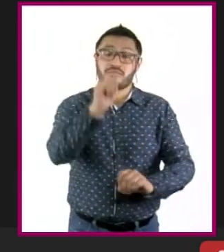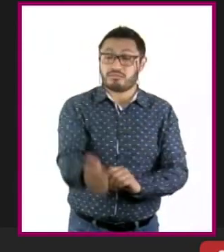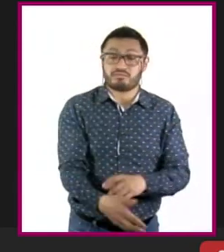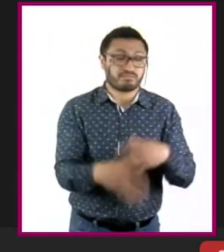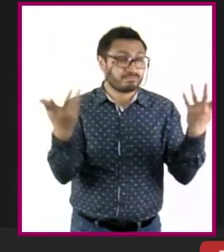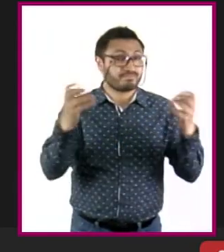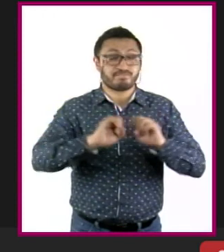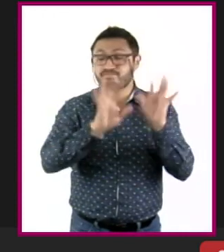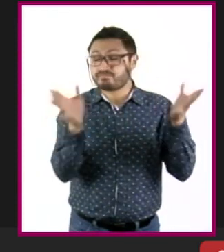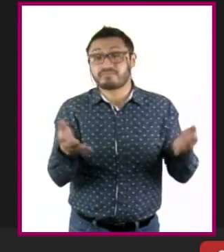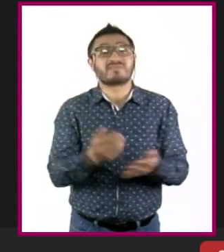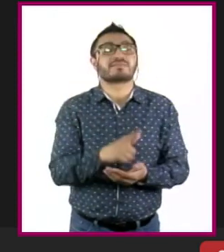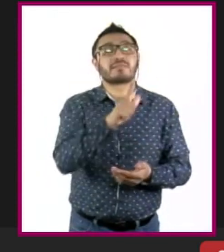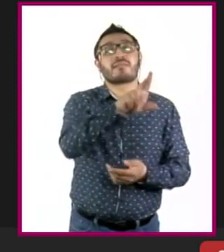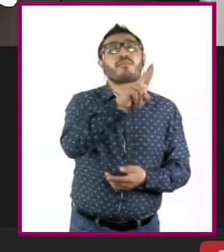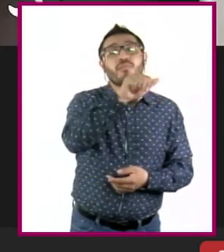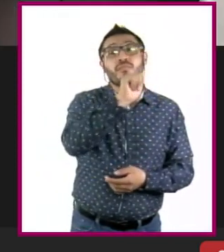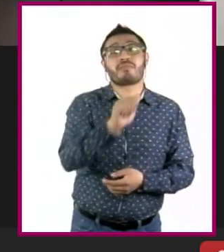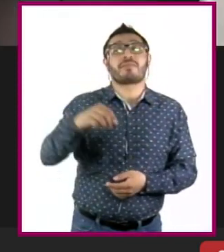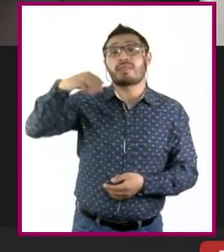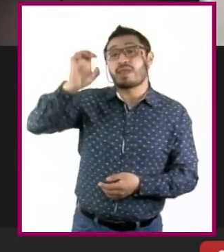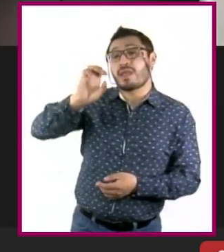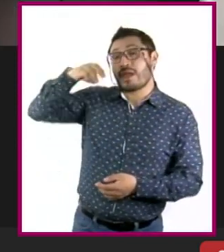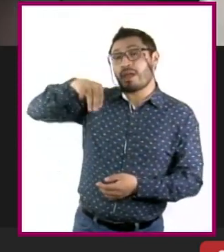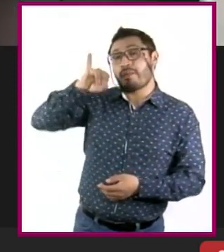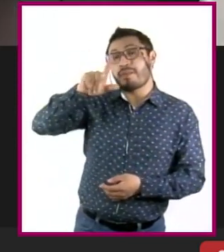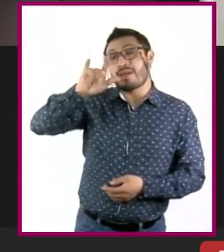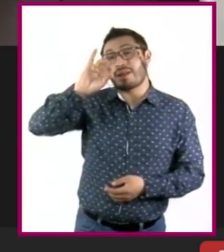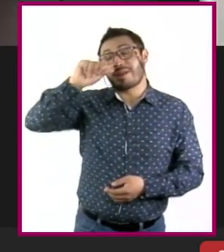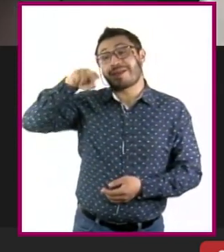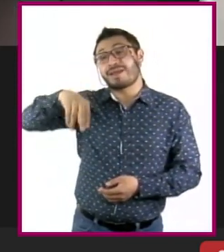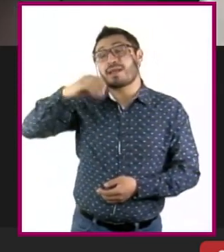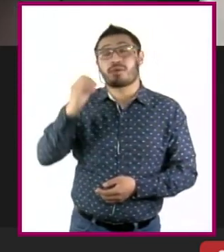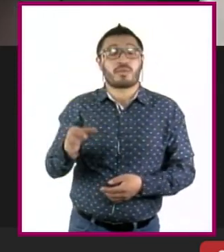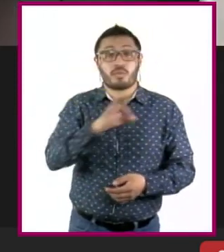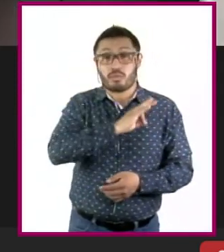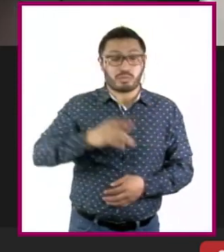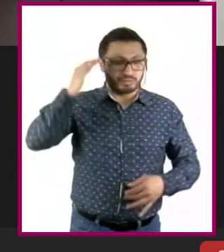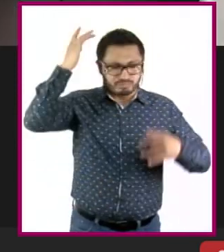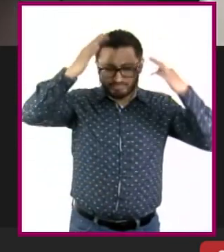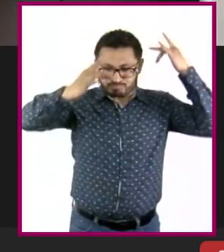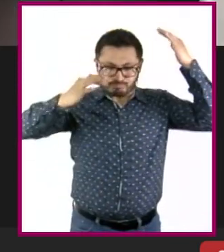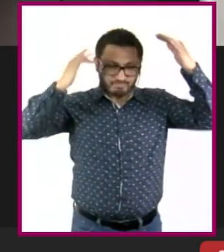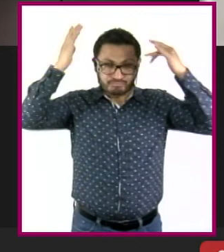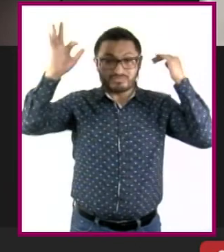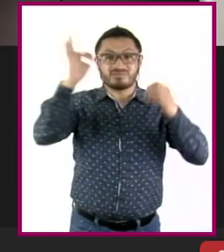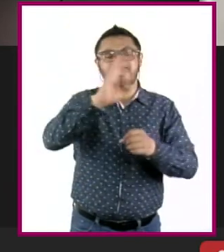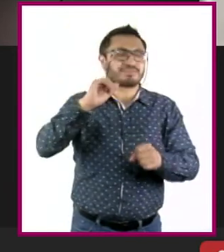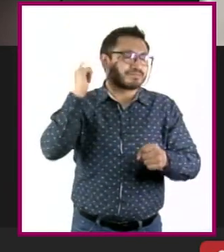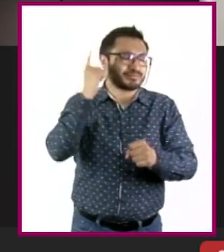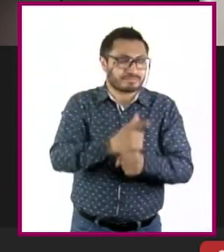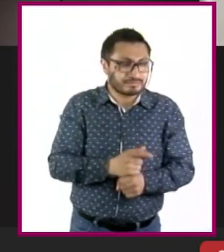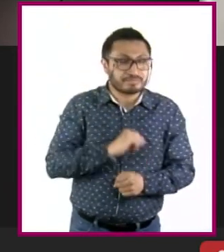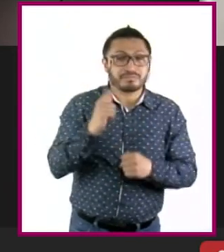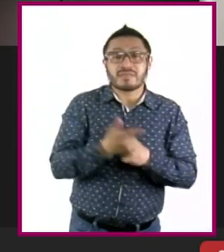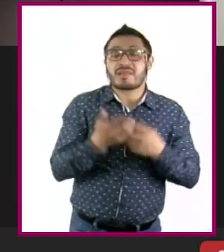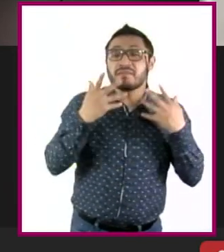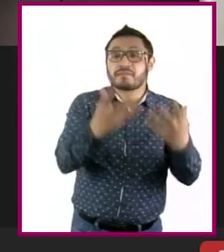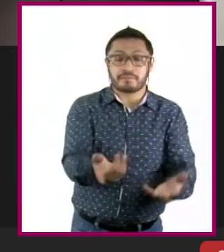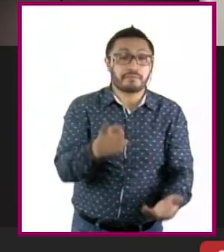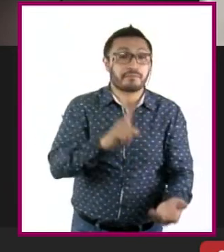y Emiliano ejercieron su capacidad de juicio en la medida en que trataron de discernir si eso es algo deseable dentro de un sistema